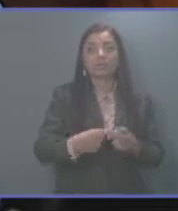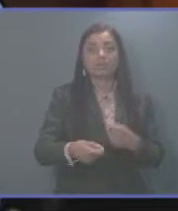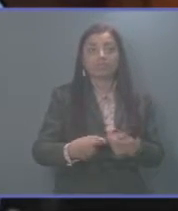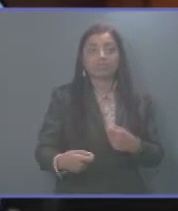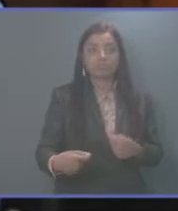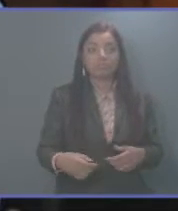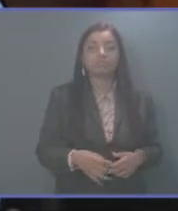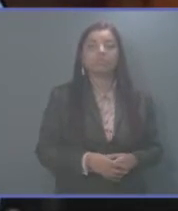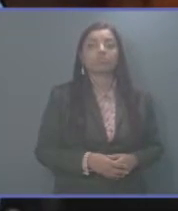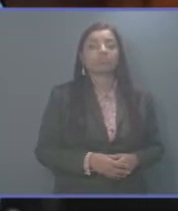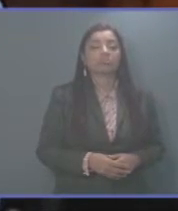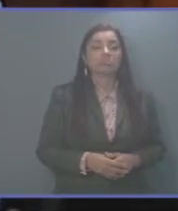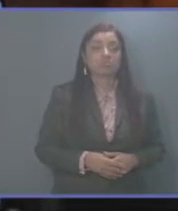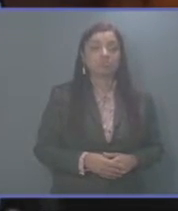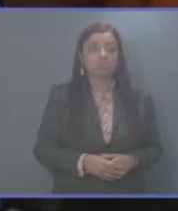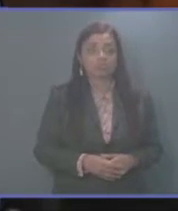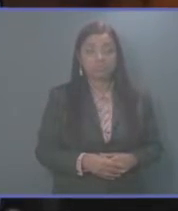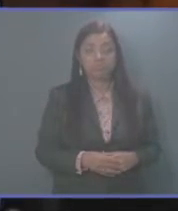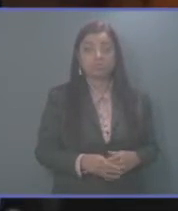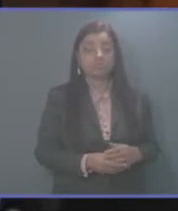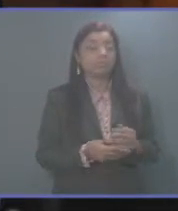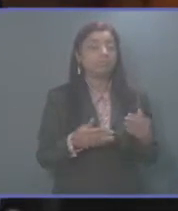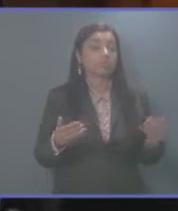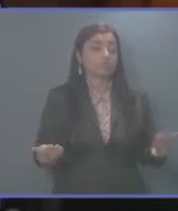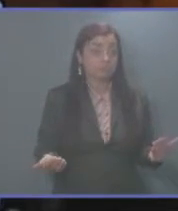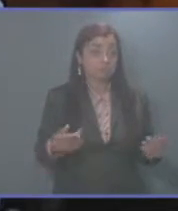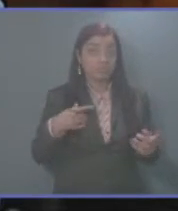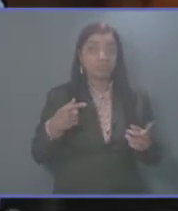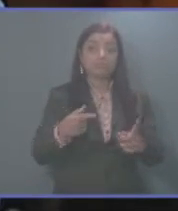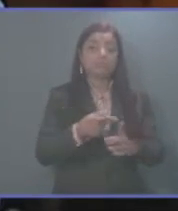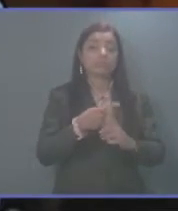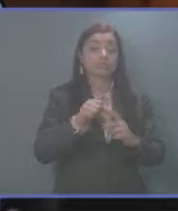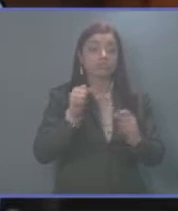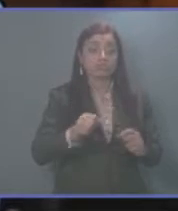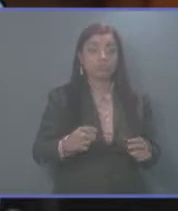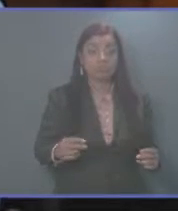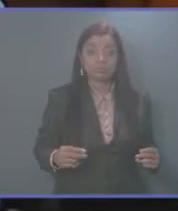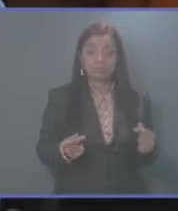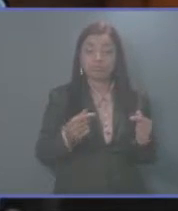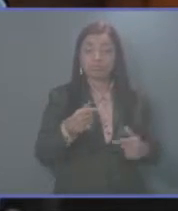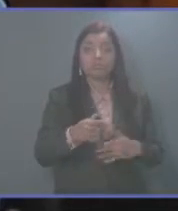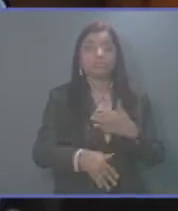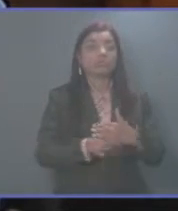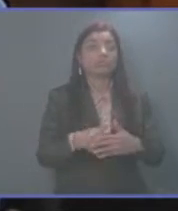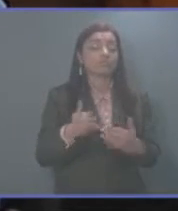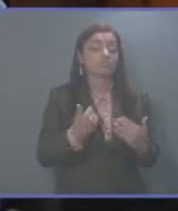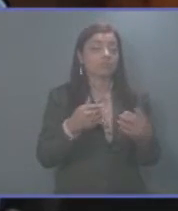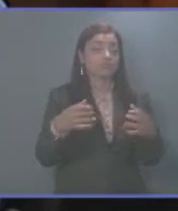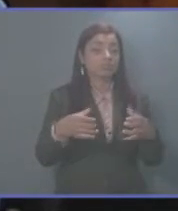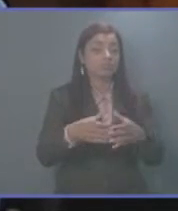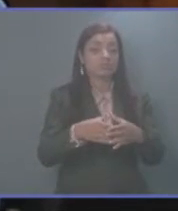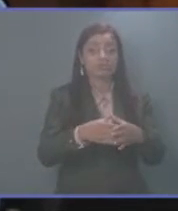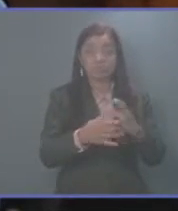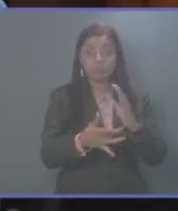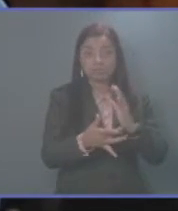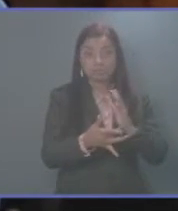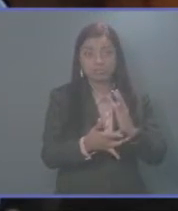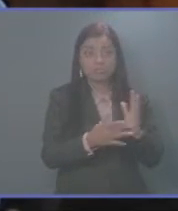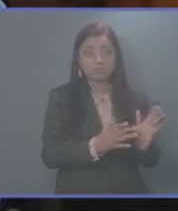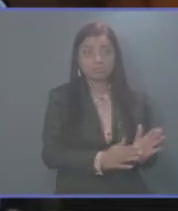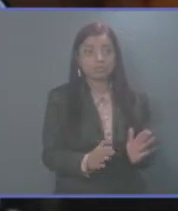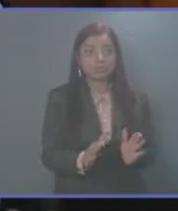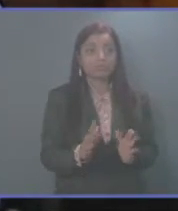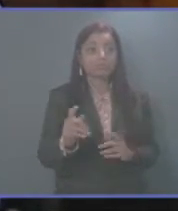Pirotecnia, con el propósito de facilitar tanto a la Comisión Técnica de Evaluación